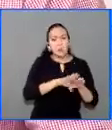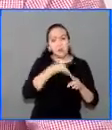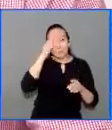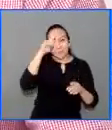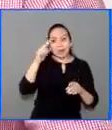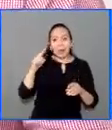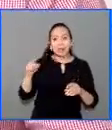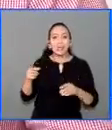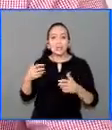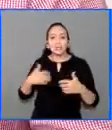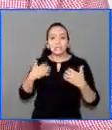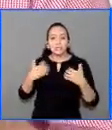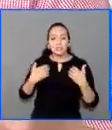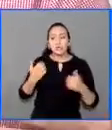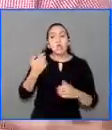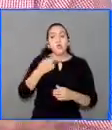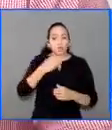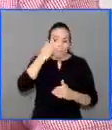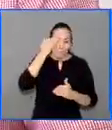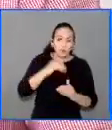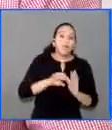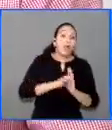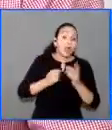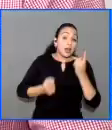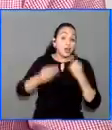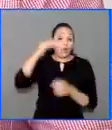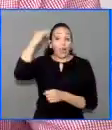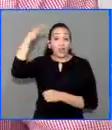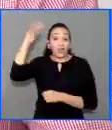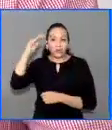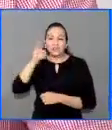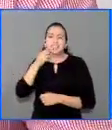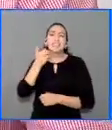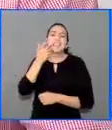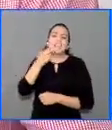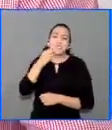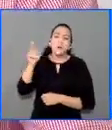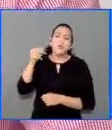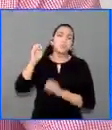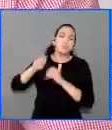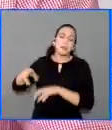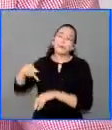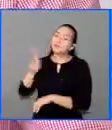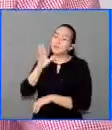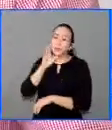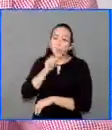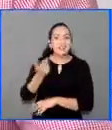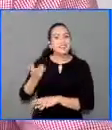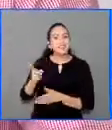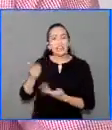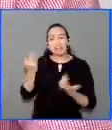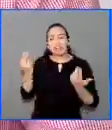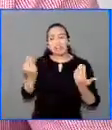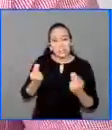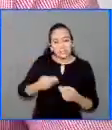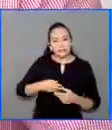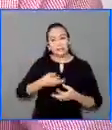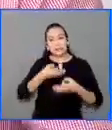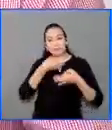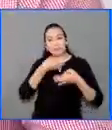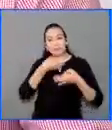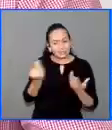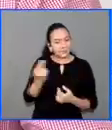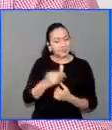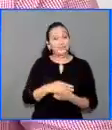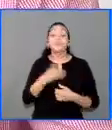fumadores adultos que no quieren o no han podido dejar de fumar y que lo quieren utilizar para abandonar el consumo y la adicción